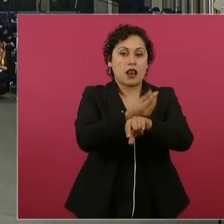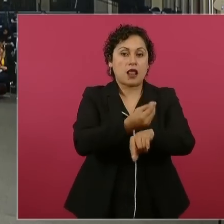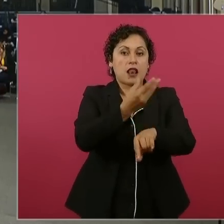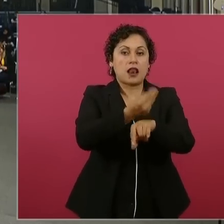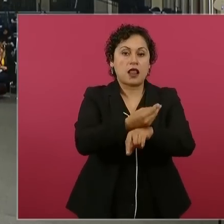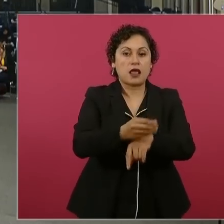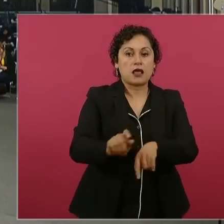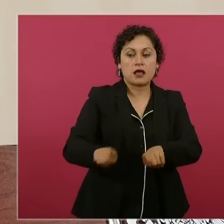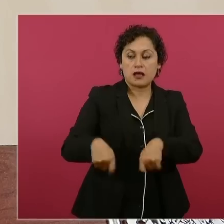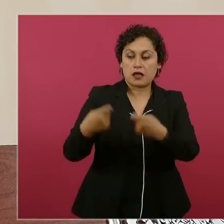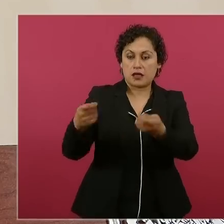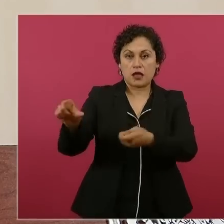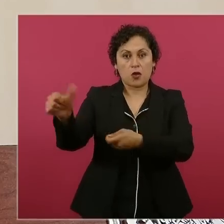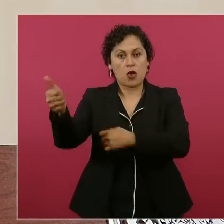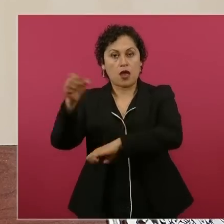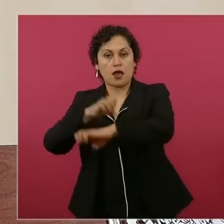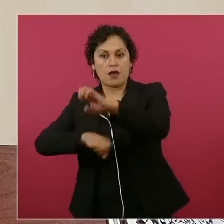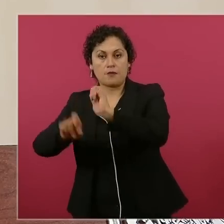concesionado,